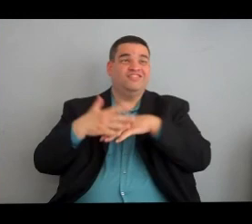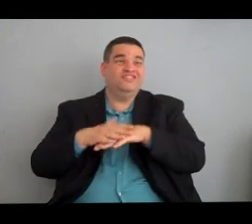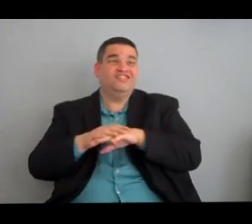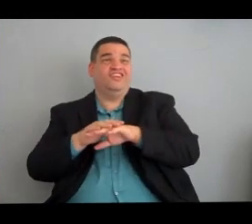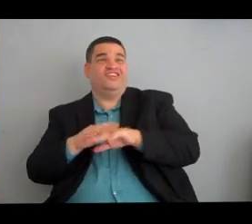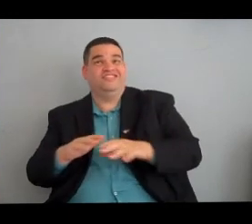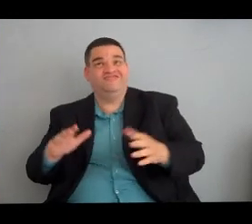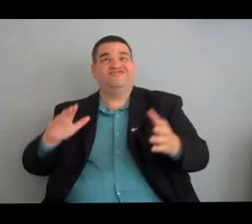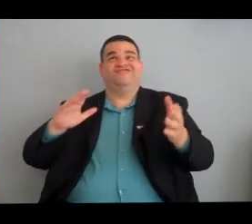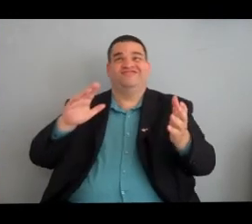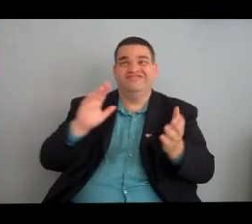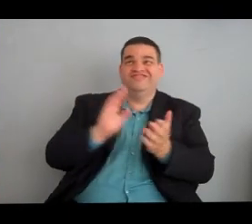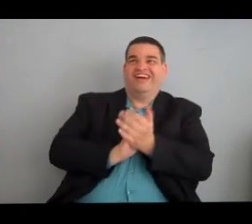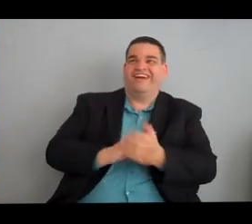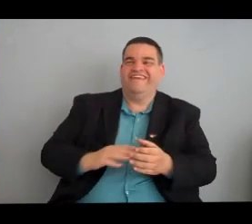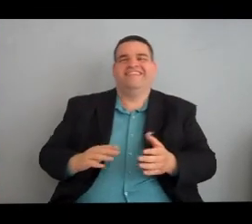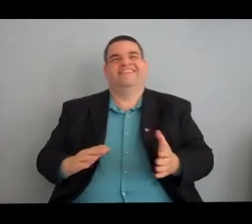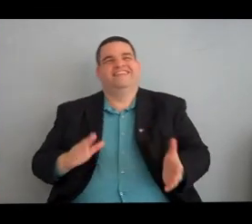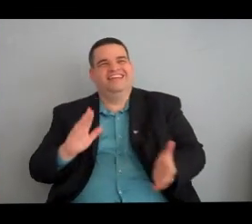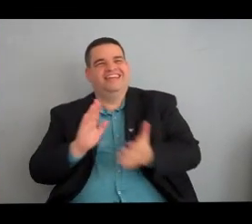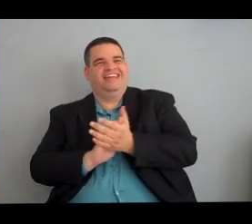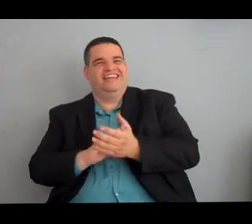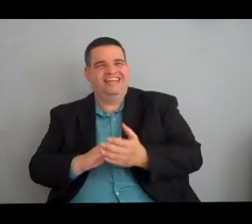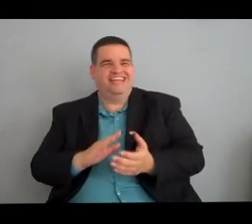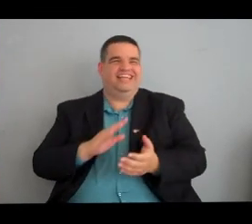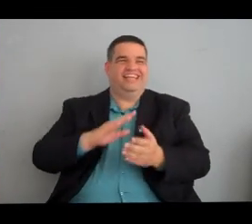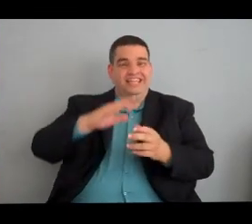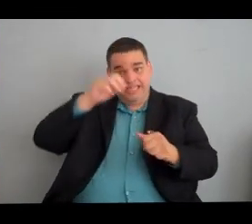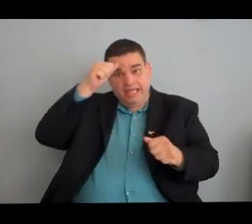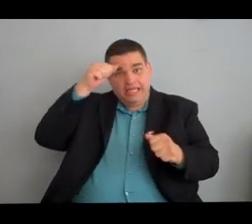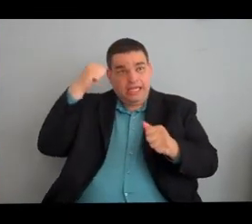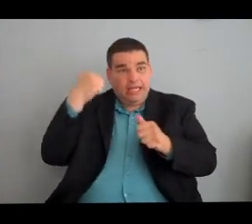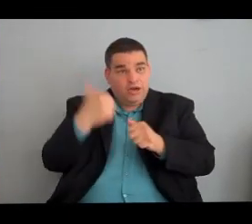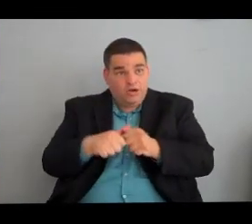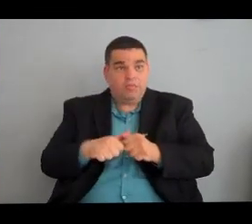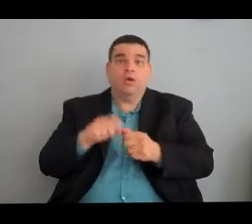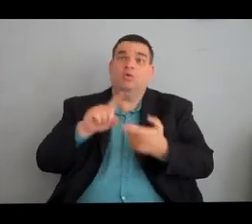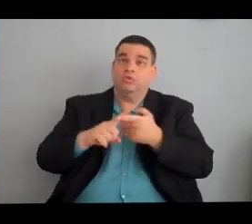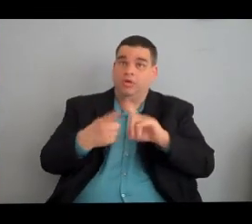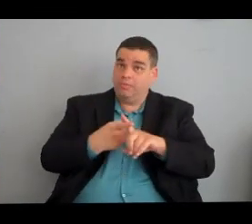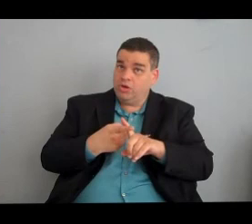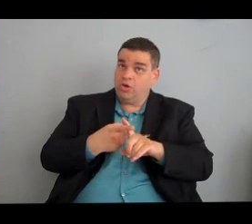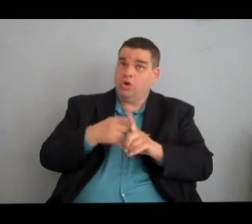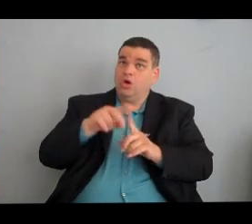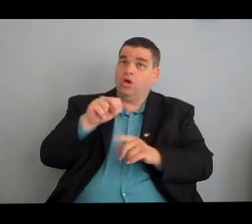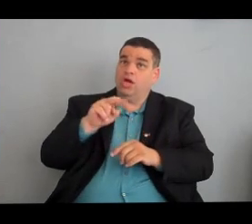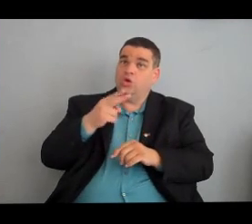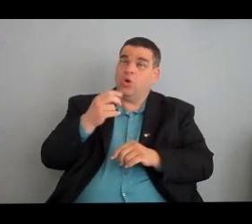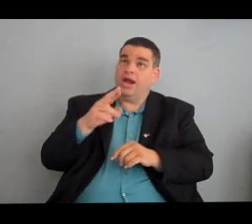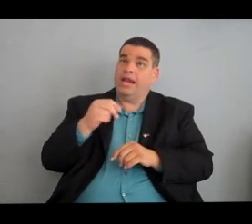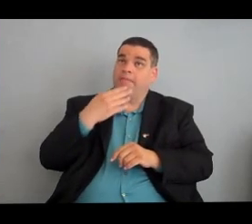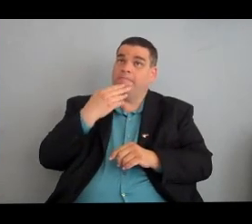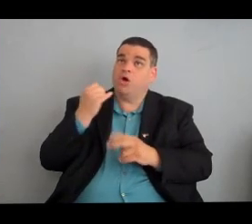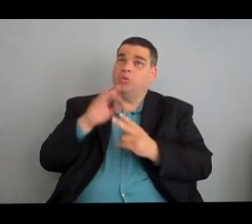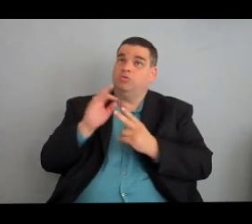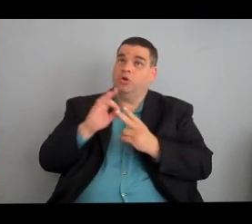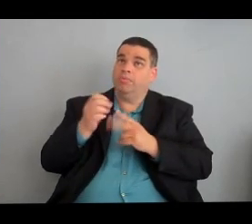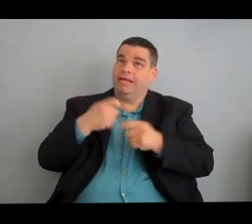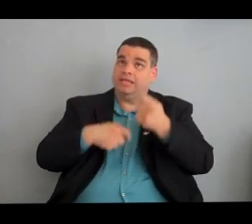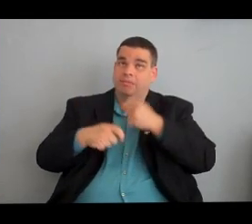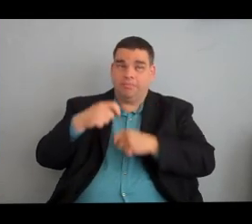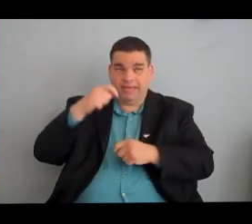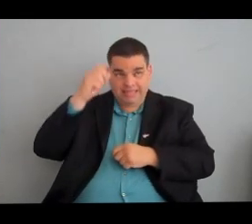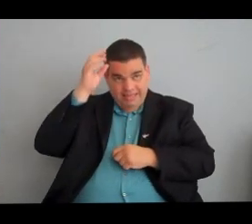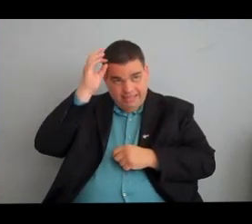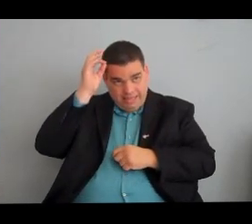Estamos volviendo. Y le recordamos a nuestros amigos que Nujar es una muy buena opción, es la mejor opción para el trasplante de cabello. Ajá.